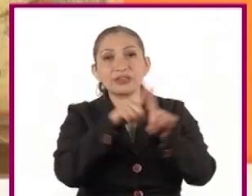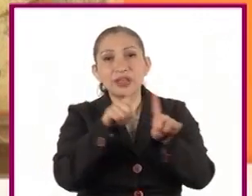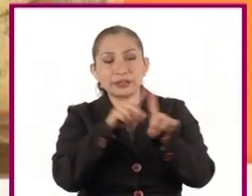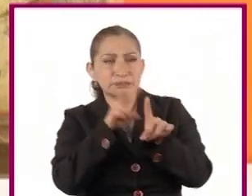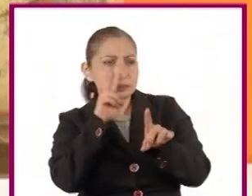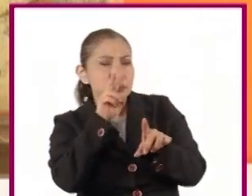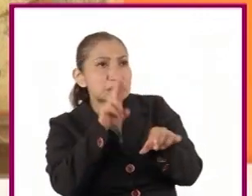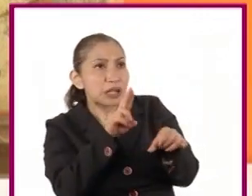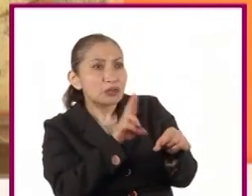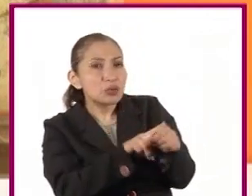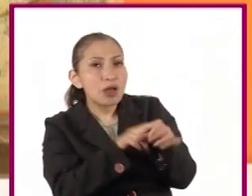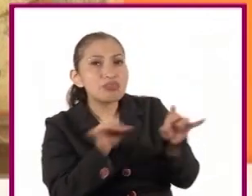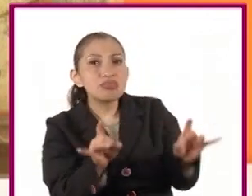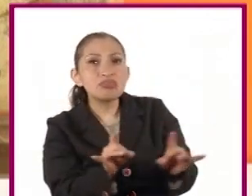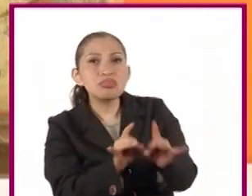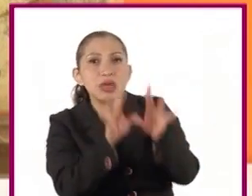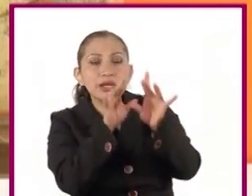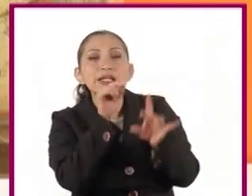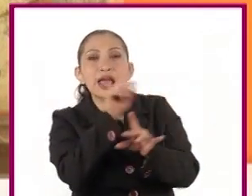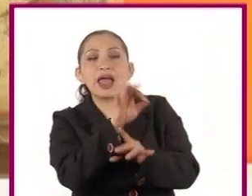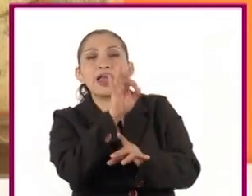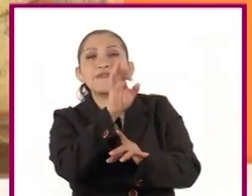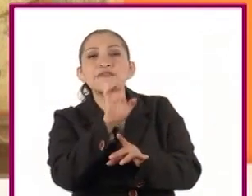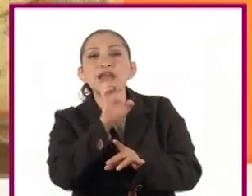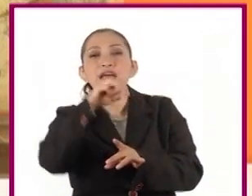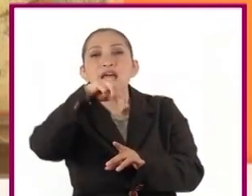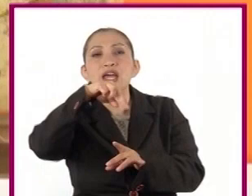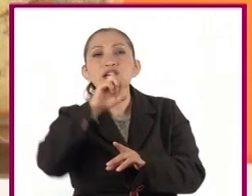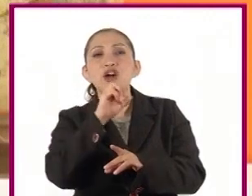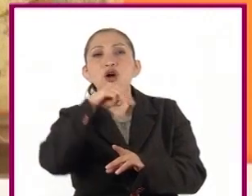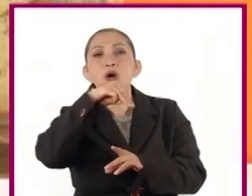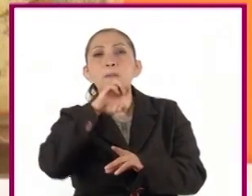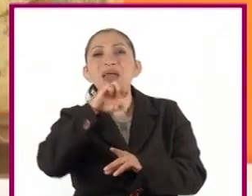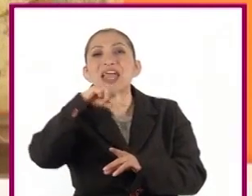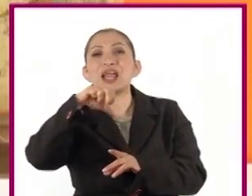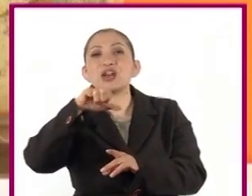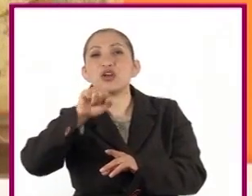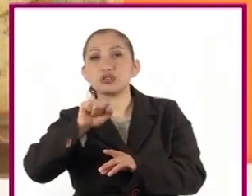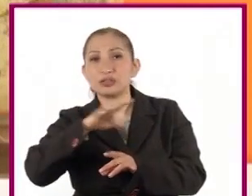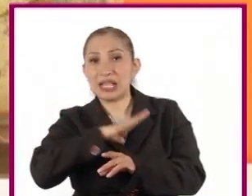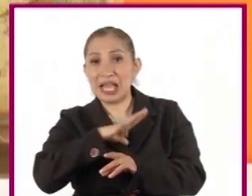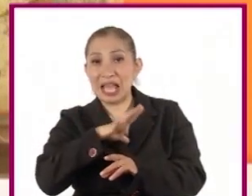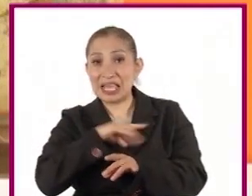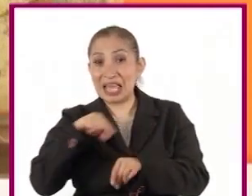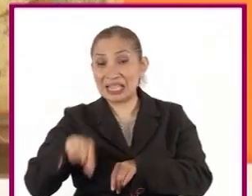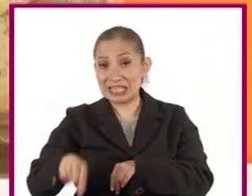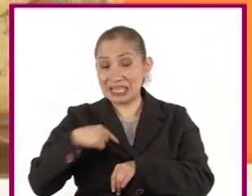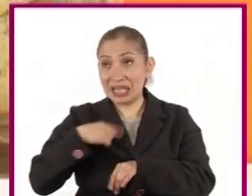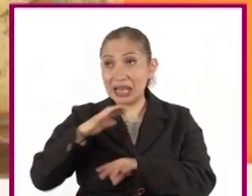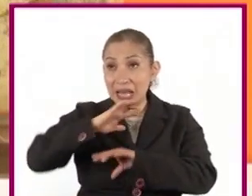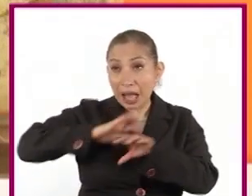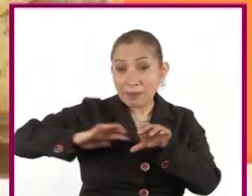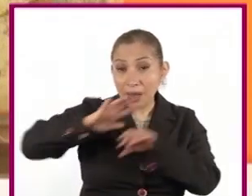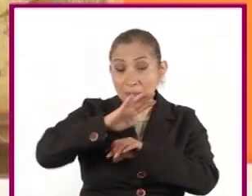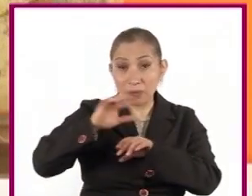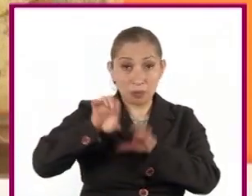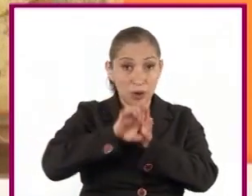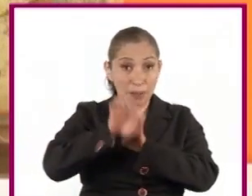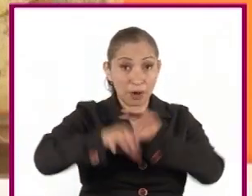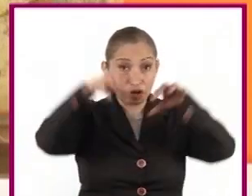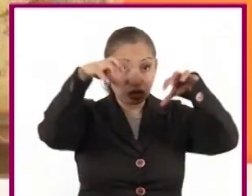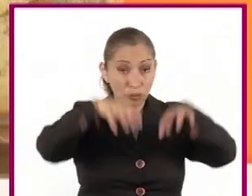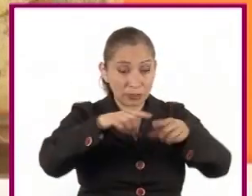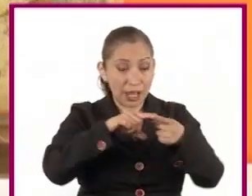fenómenos meteorológicos que son los fenómenos naturales que se presentan en la atmósfera. Por ejemplo, las lluvias,